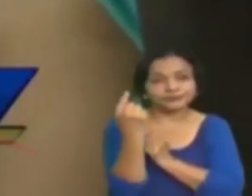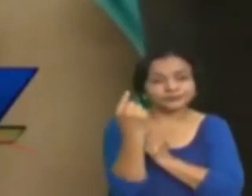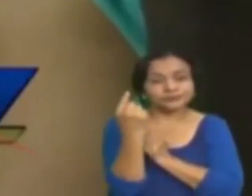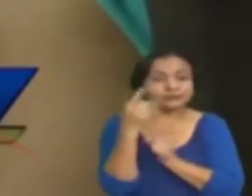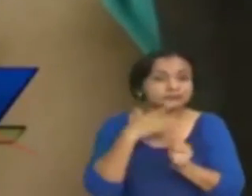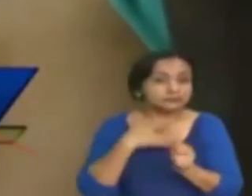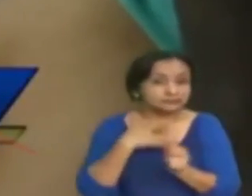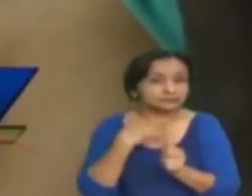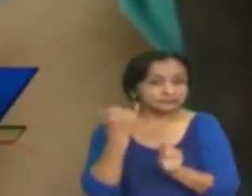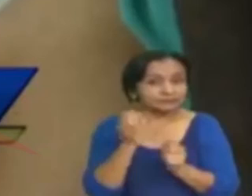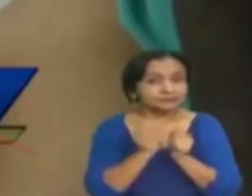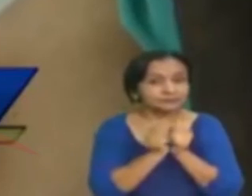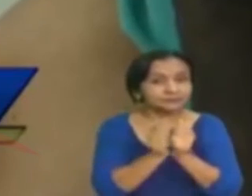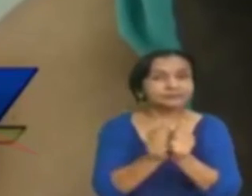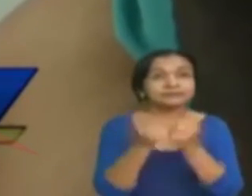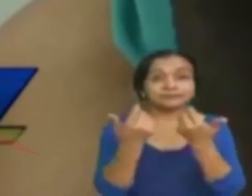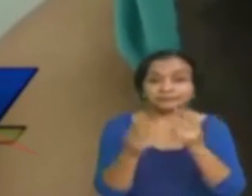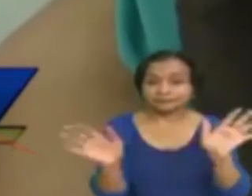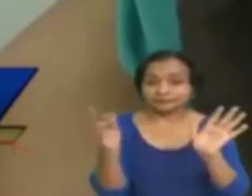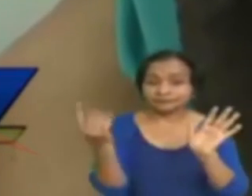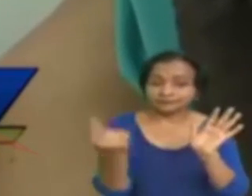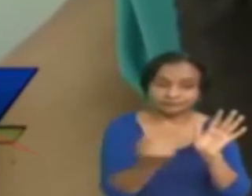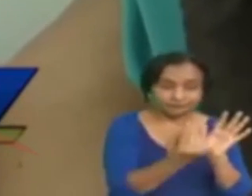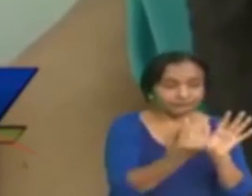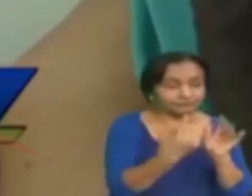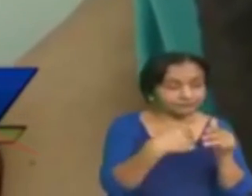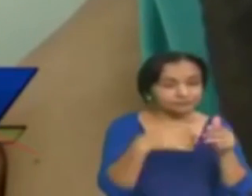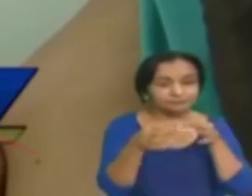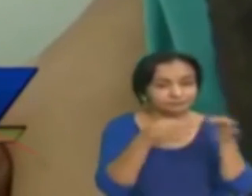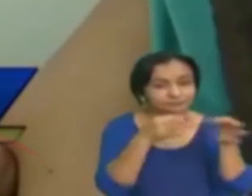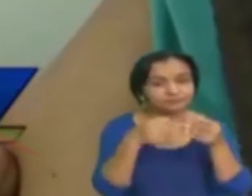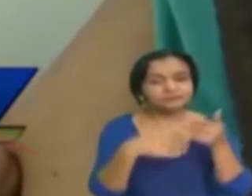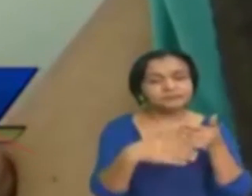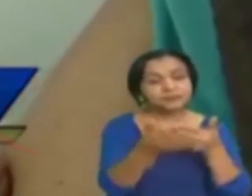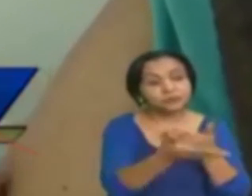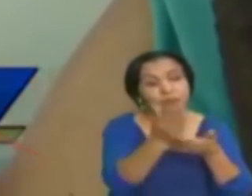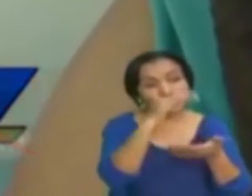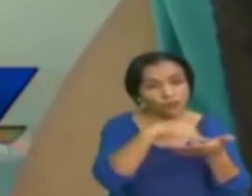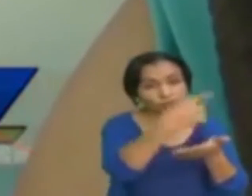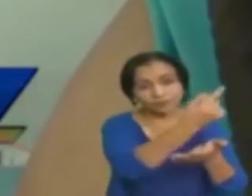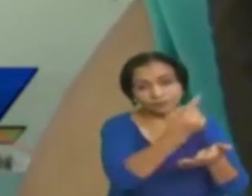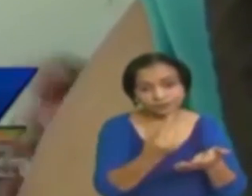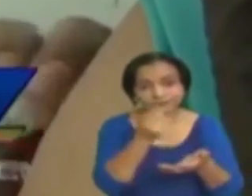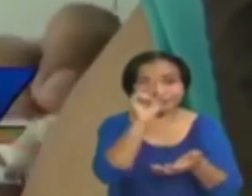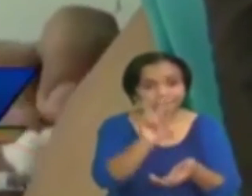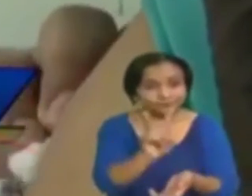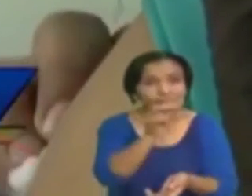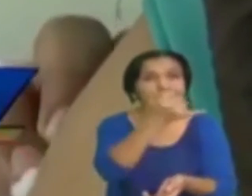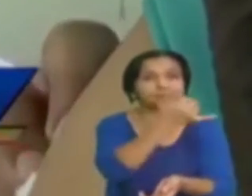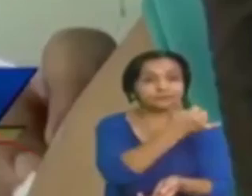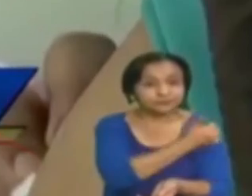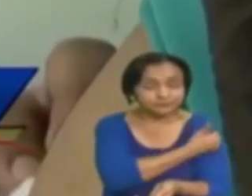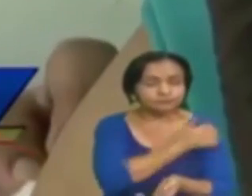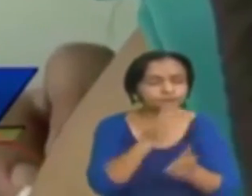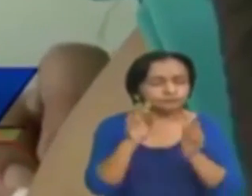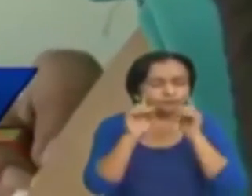Reiniciamos el lunes y vamos a estar compartiendo el día de mañana el primer día de la semana que viene. Según el último informe emitido